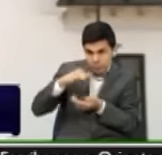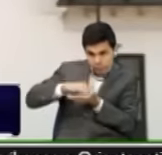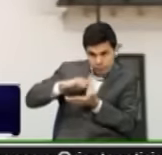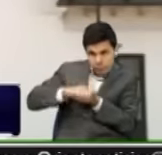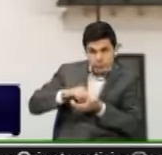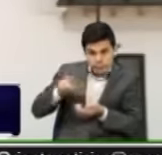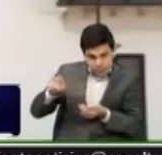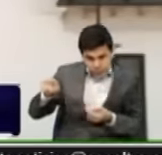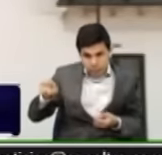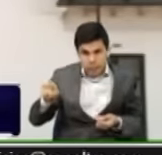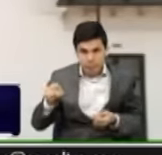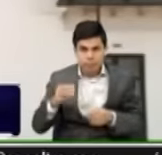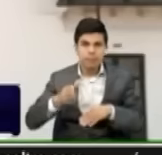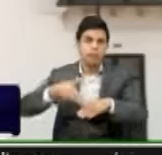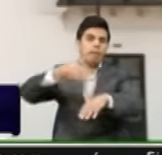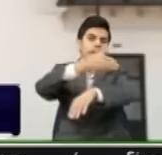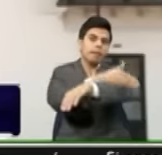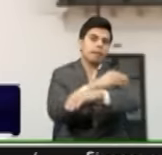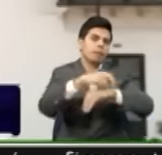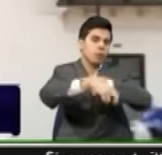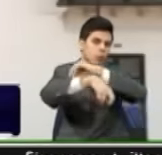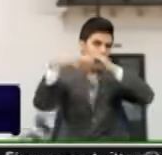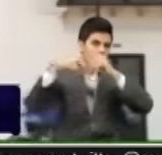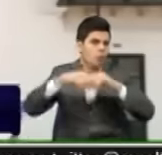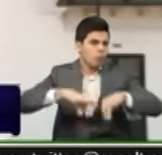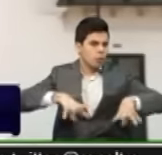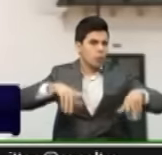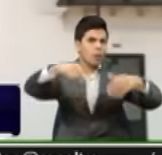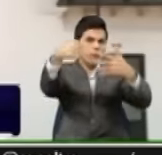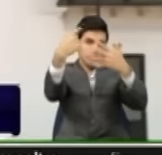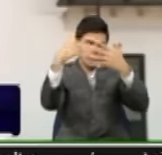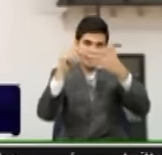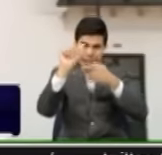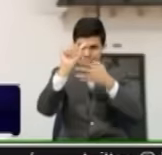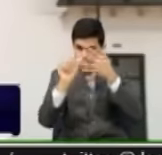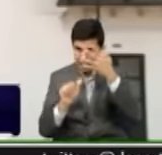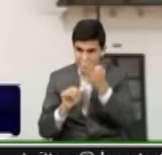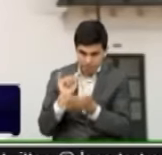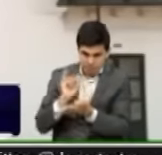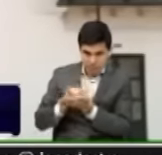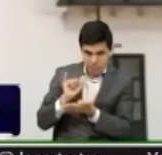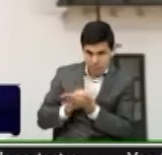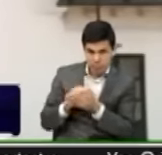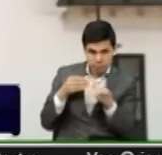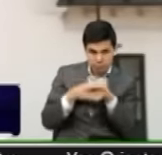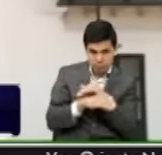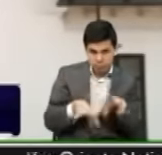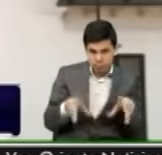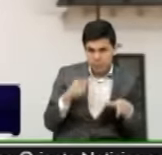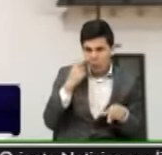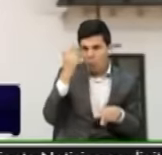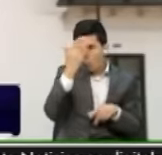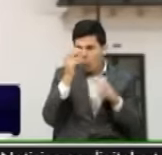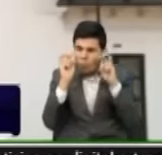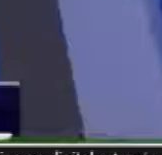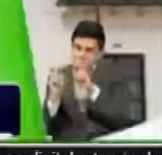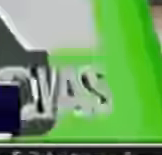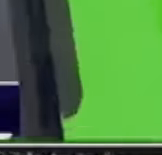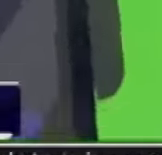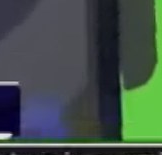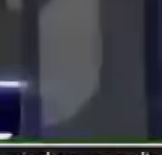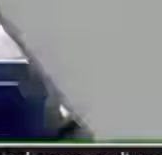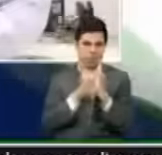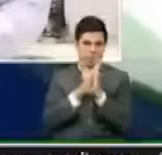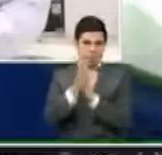conocer si en otros lugares en donde se han registrado hurtos, estas mujeres han delinquido. Es la información que tenemos desde